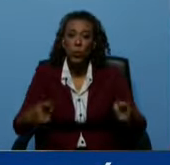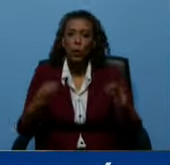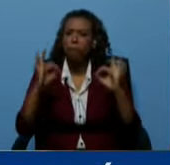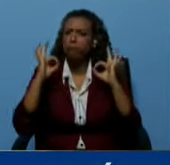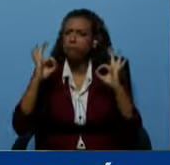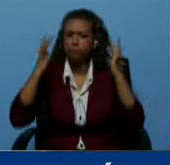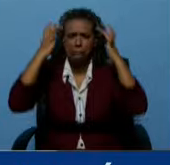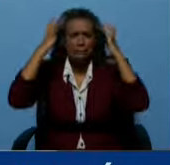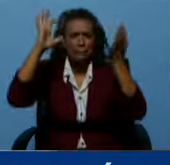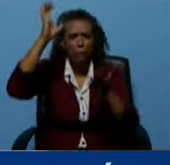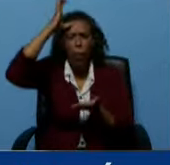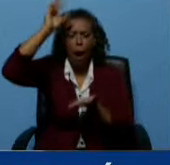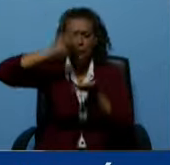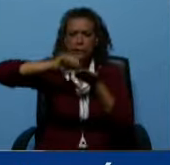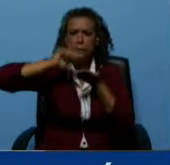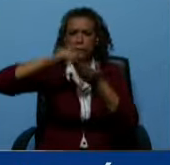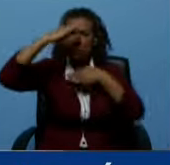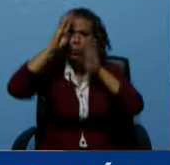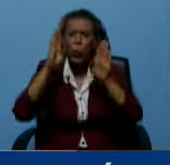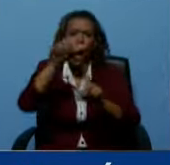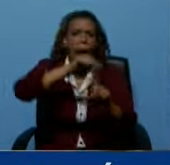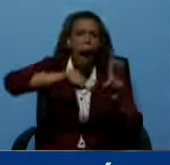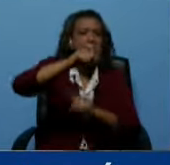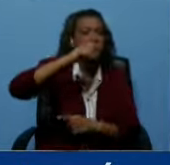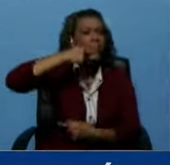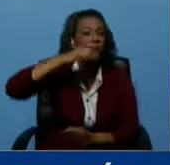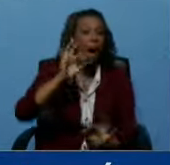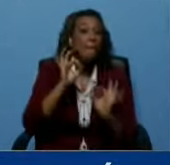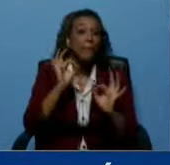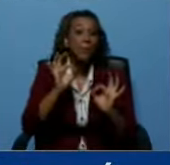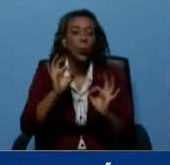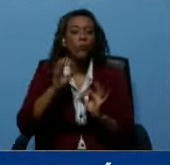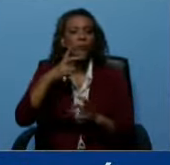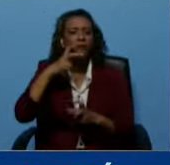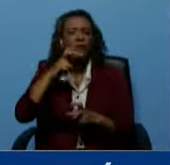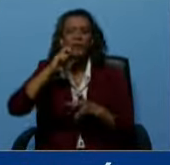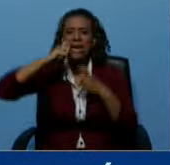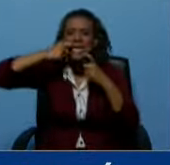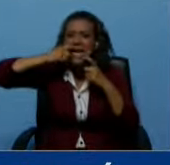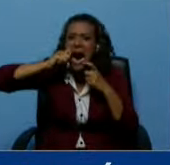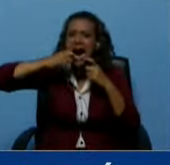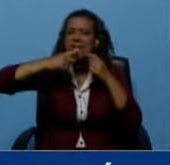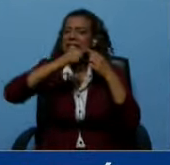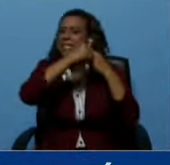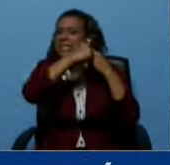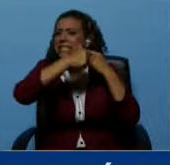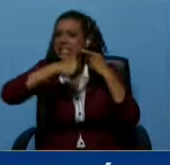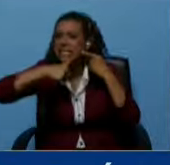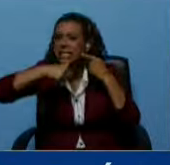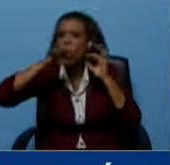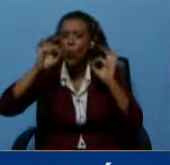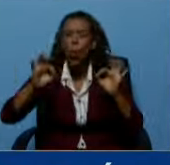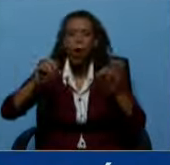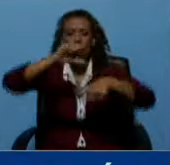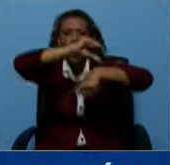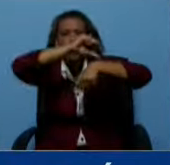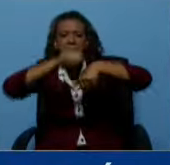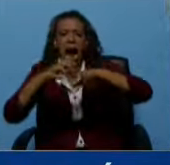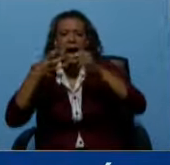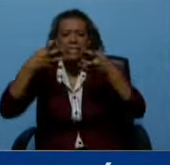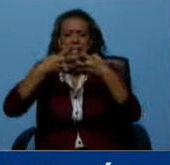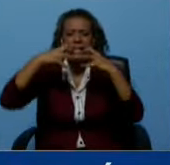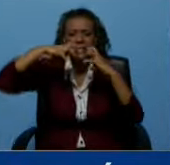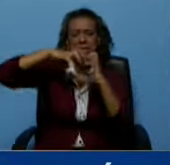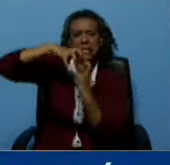altamente capacitados para poder atender todas las áreas de odontología, el área de endodoncias, áreas de cirugía, áreas de operatoria, todo lo que